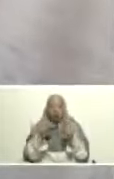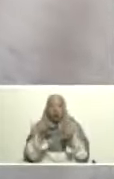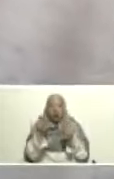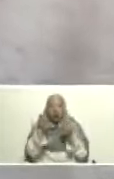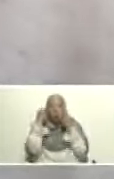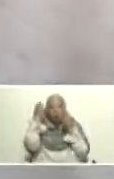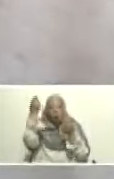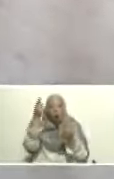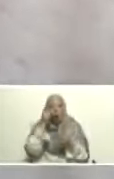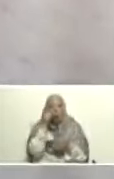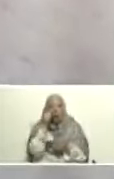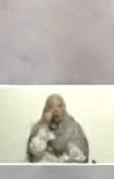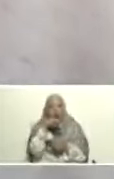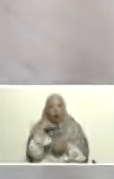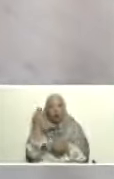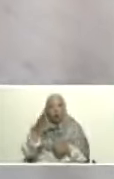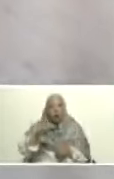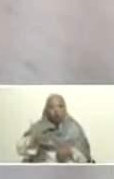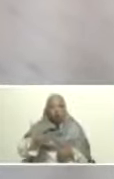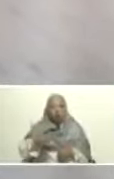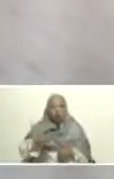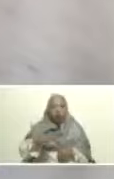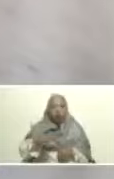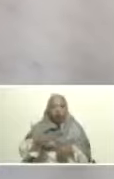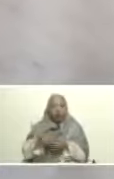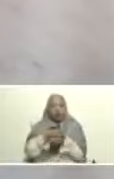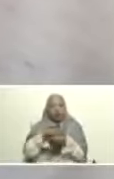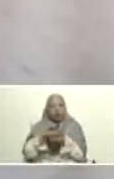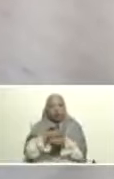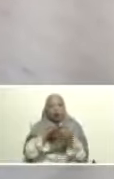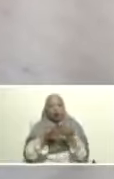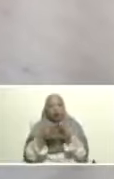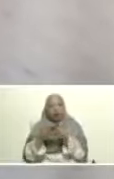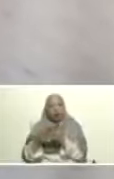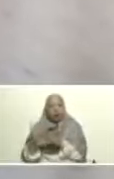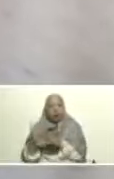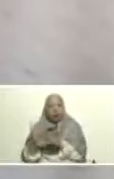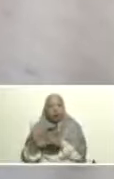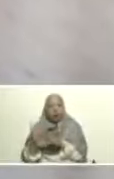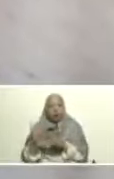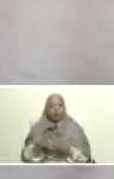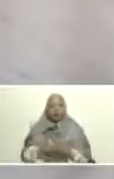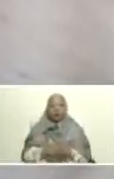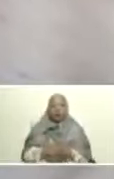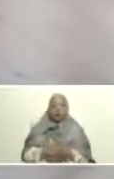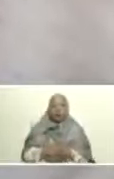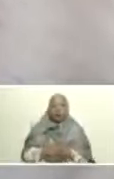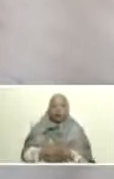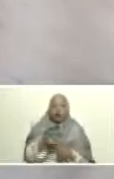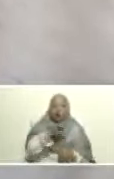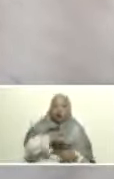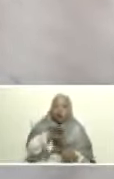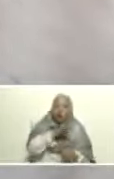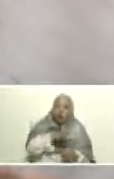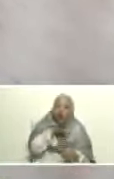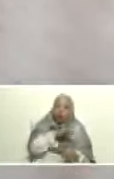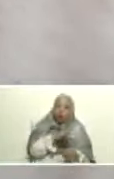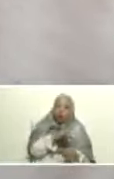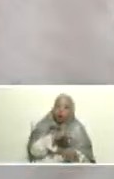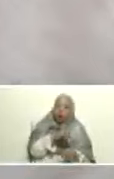que se nos fue, lucha en mi comunidad, en la parte social,